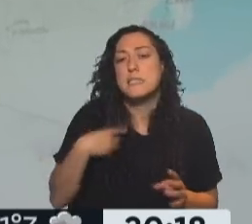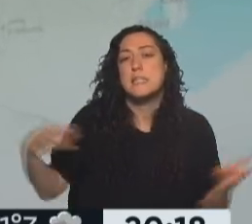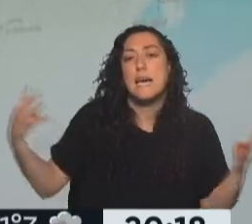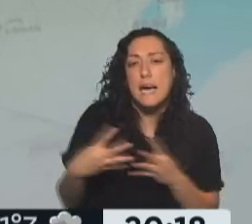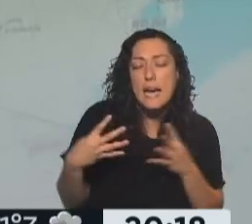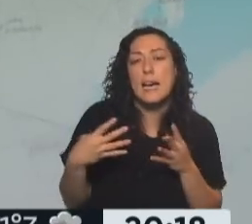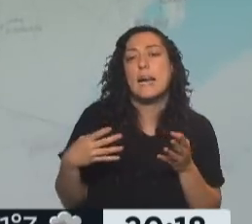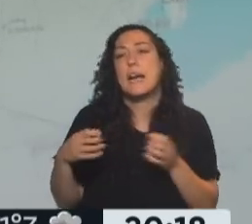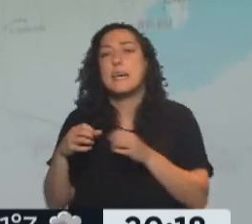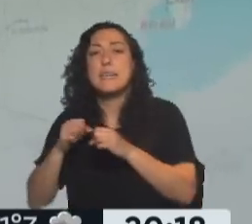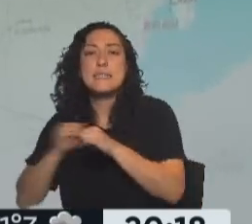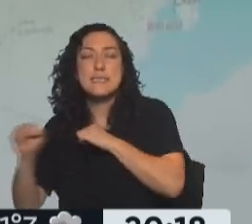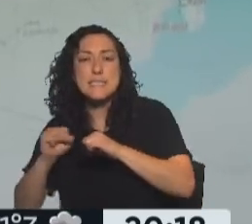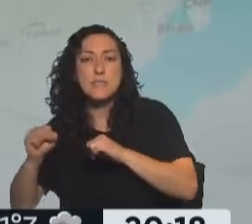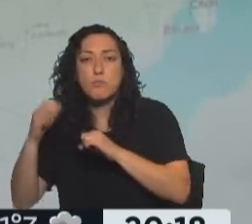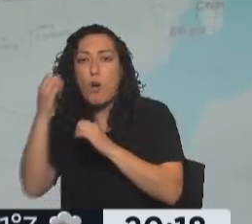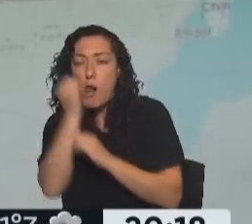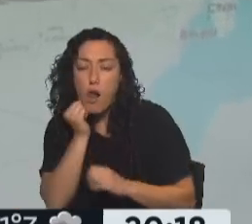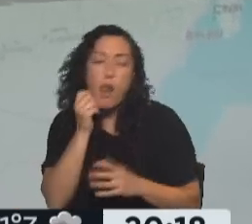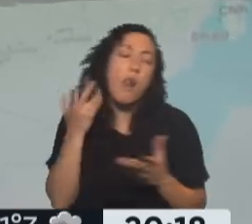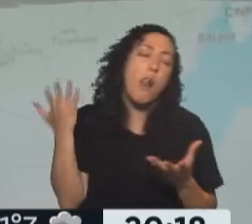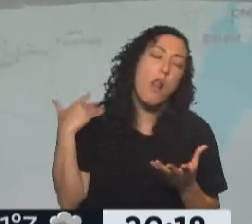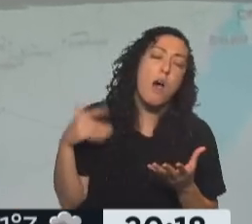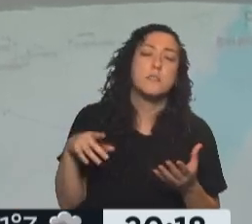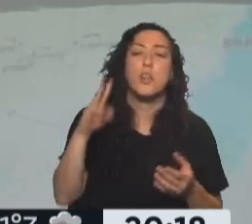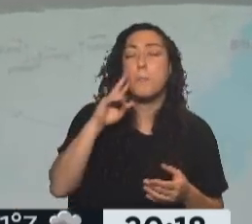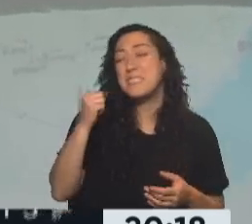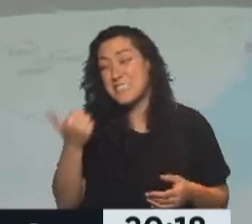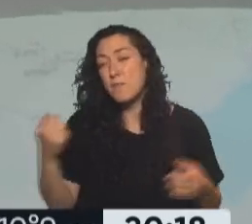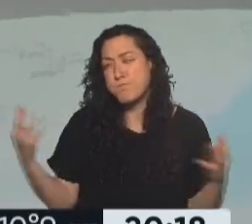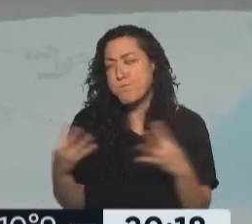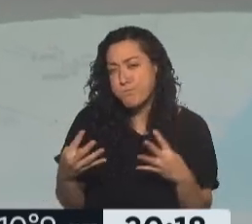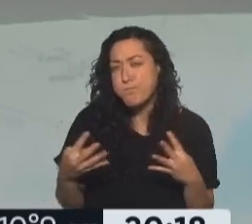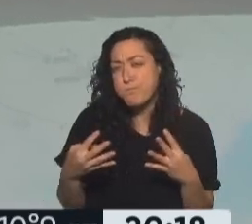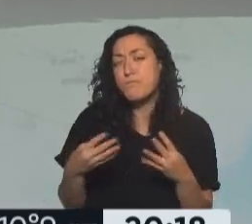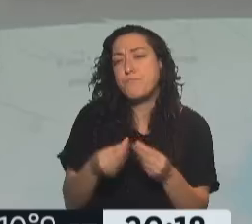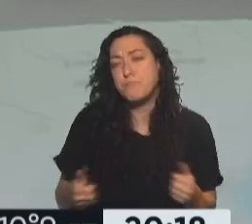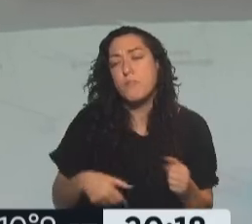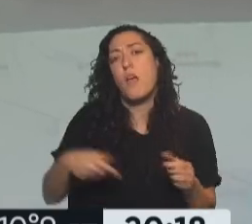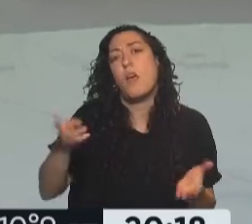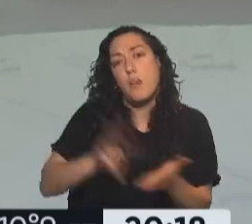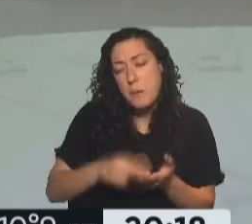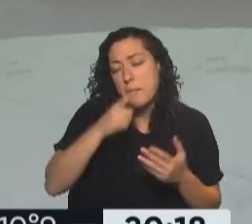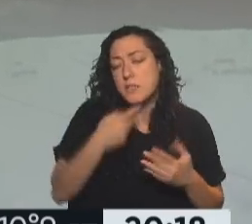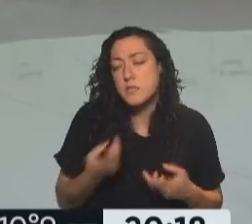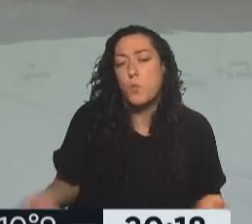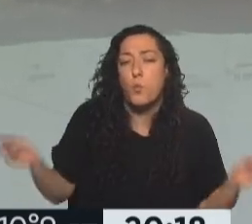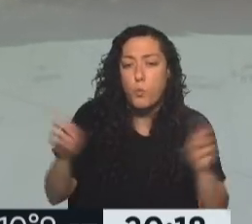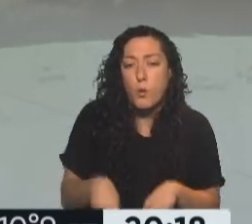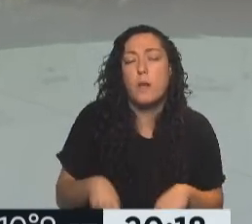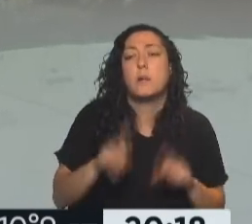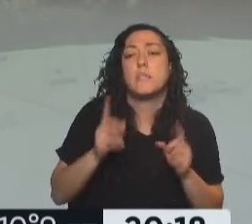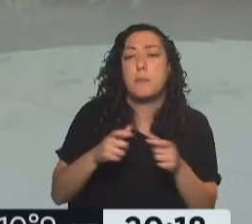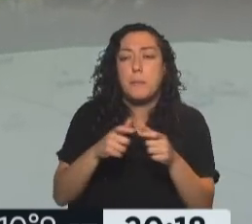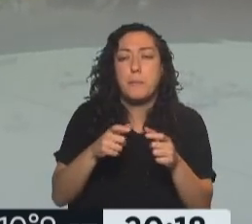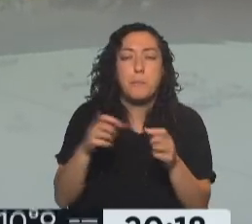entre Israel y Hezbollah, que recordemos que ya estuvieron en guerra en el 2006, y lo que sucedió en estos días, más los ataques a los walkie-talkies y a los